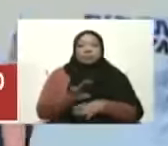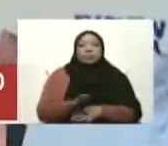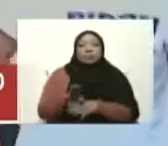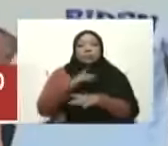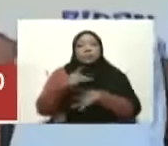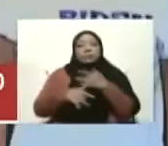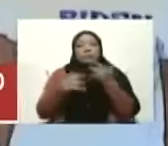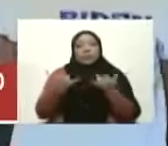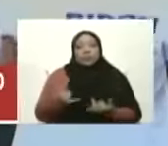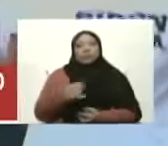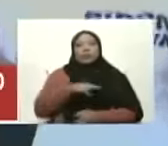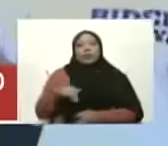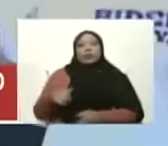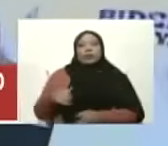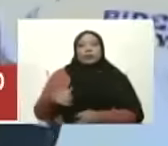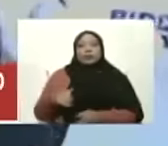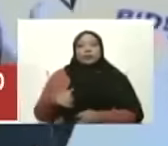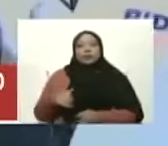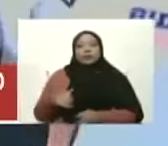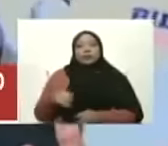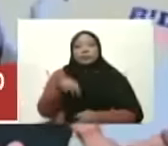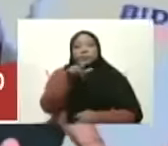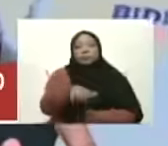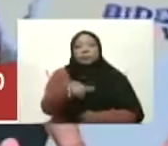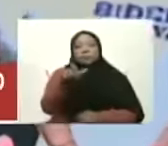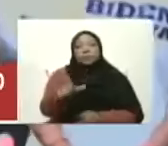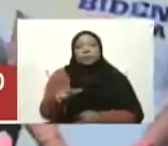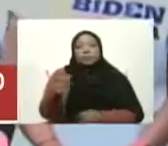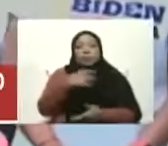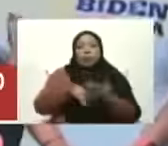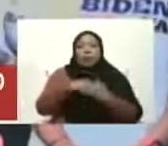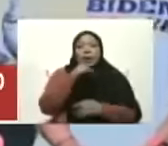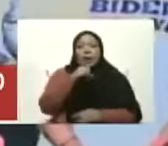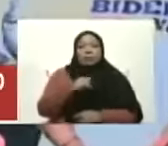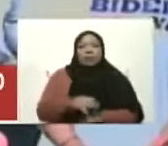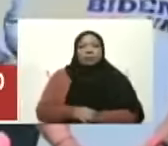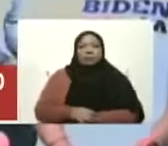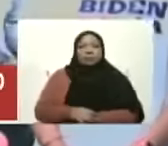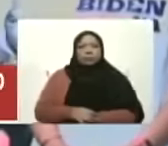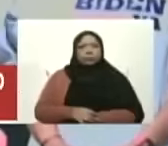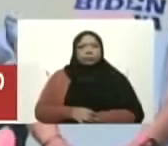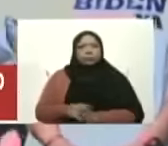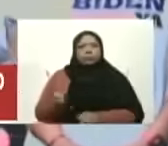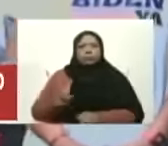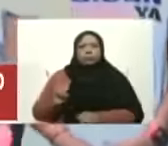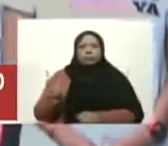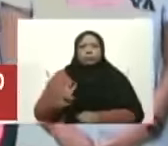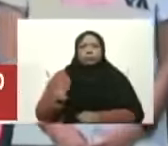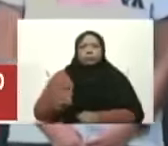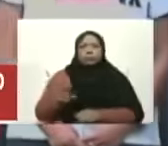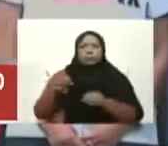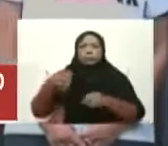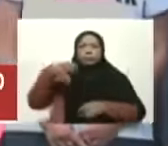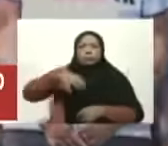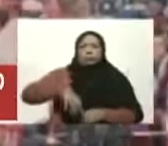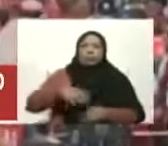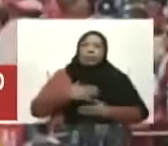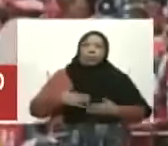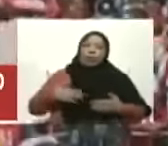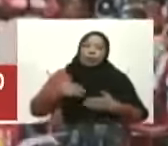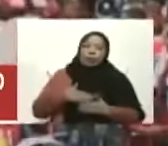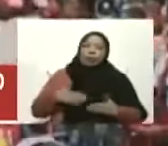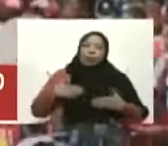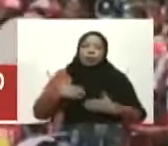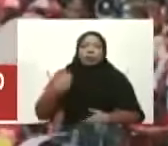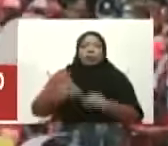tratar de romper, de doblegar la inmensa unidad del pueblo de Venezuela, el estado de bienestar